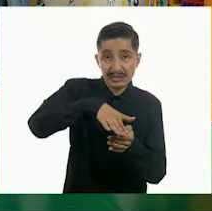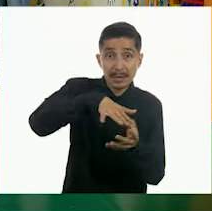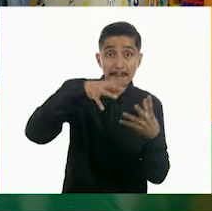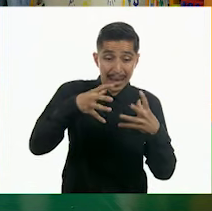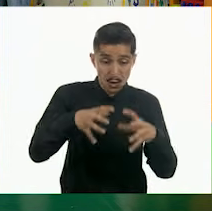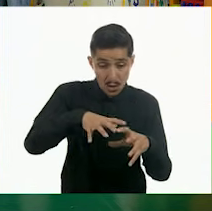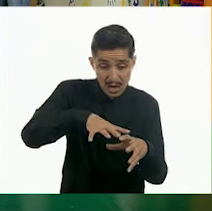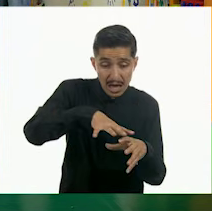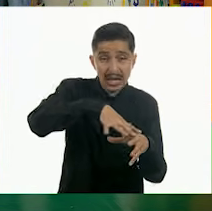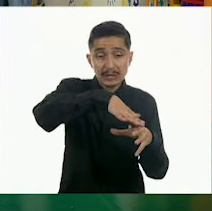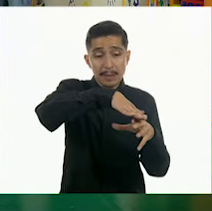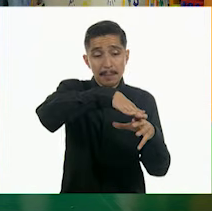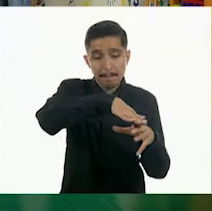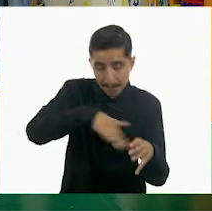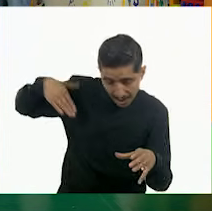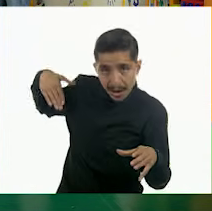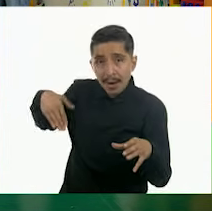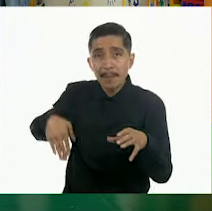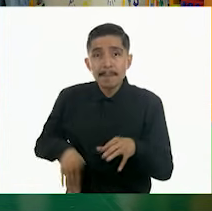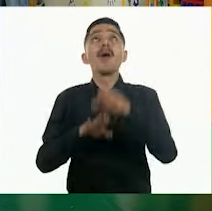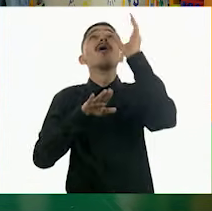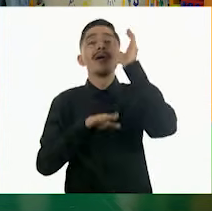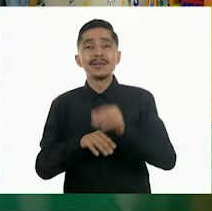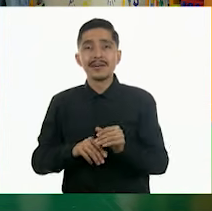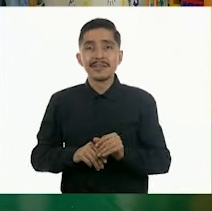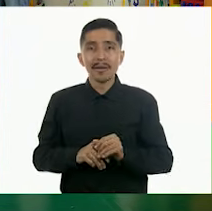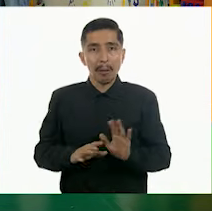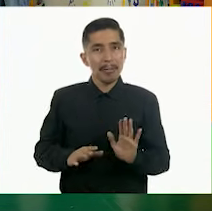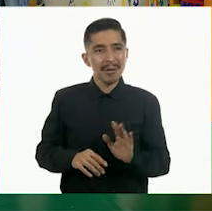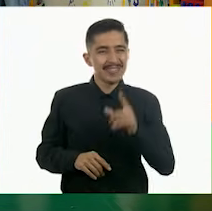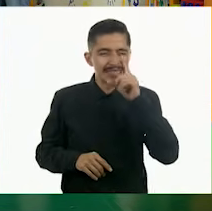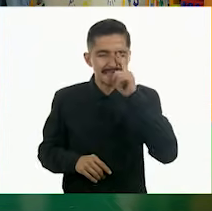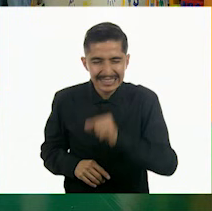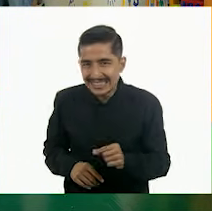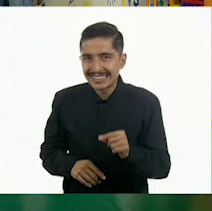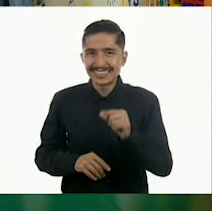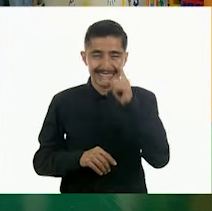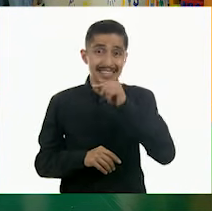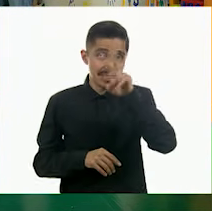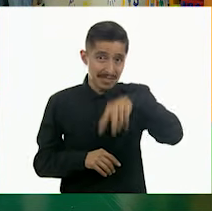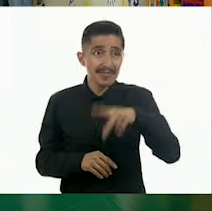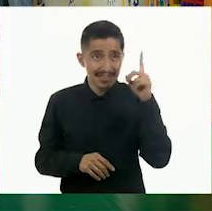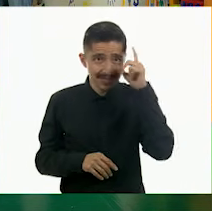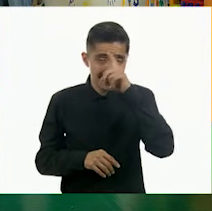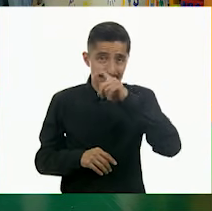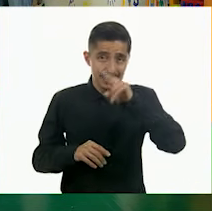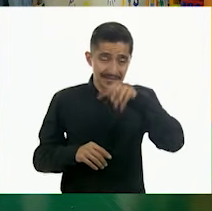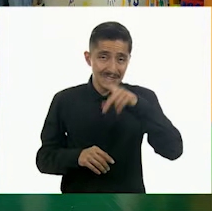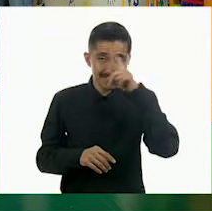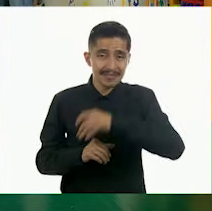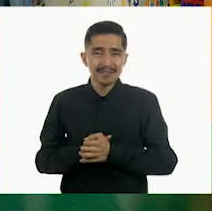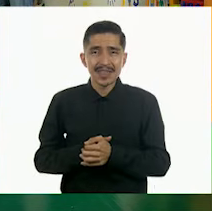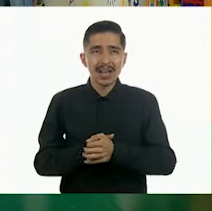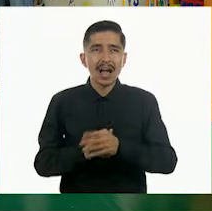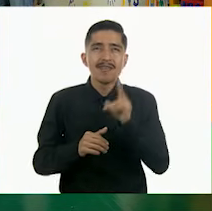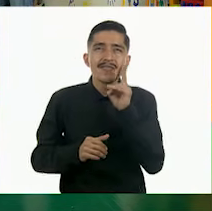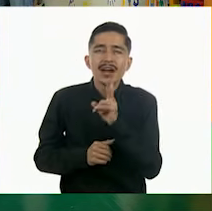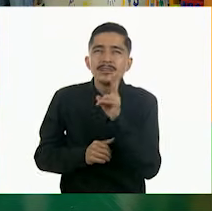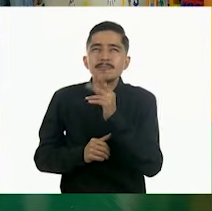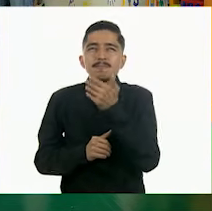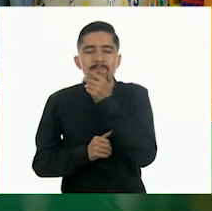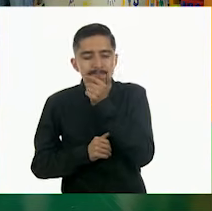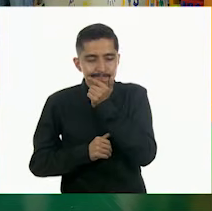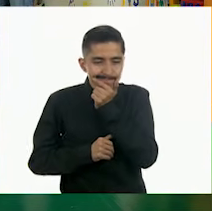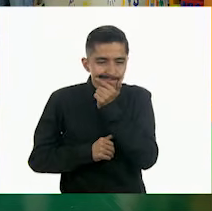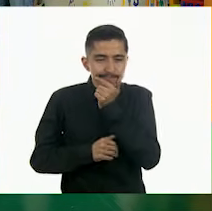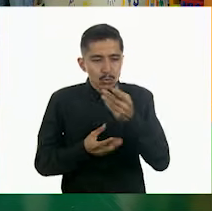Así y así. ¡Uh! ¡Uh! Fallaste. fácil, ¿verdad? Es un poquito difícil. Ah. A ver. Muchas